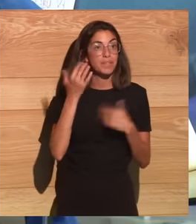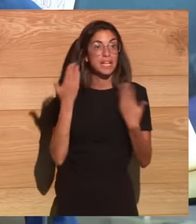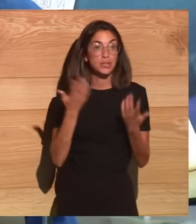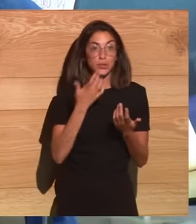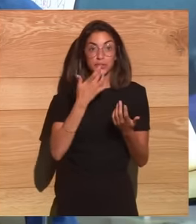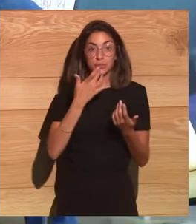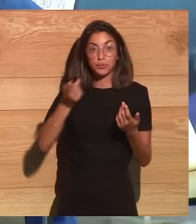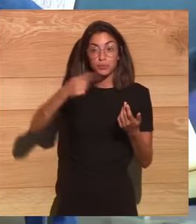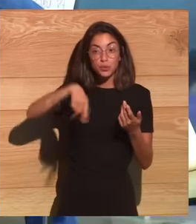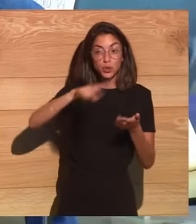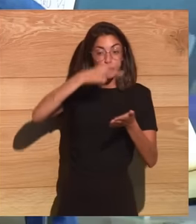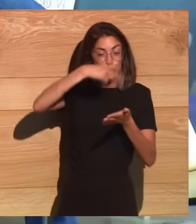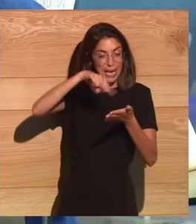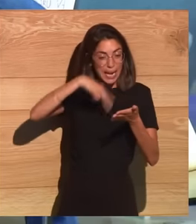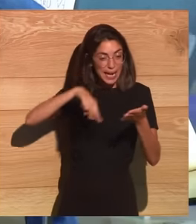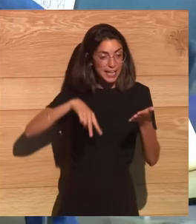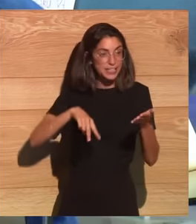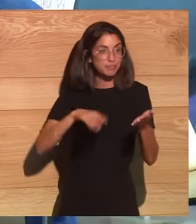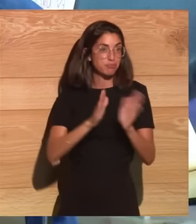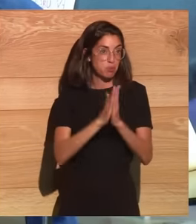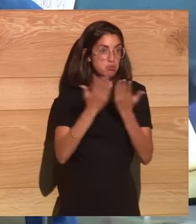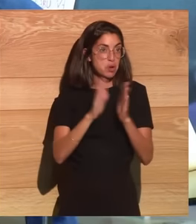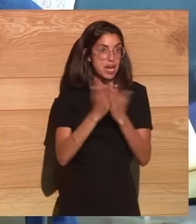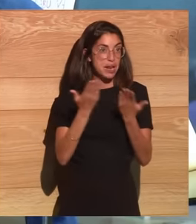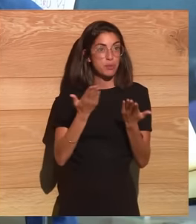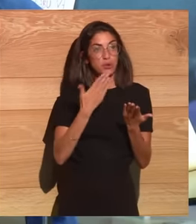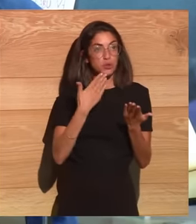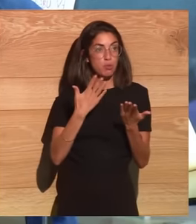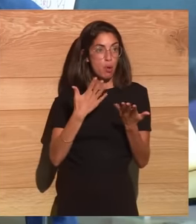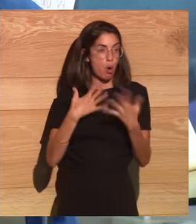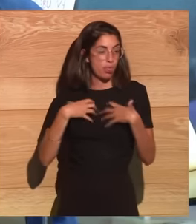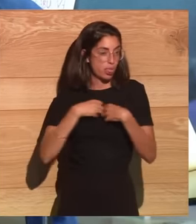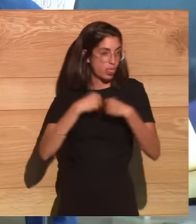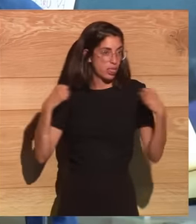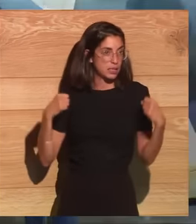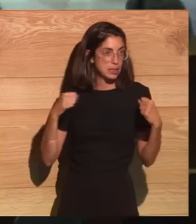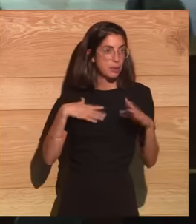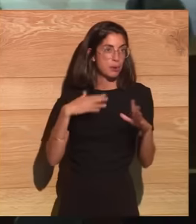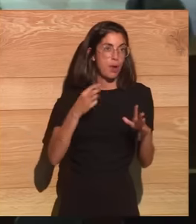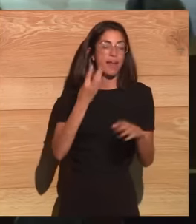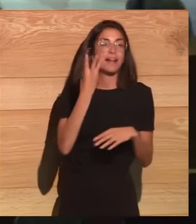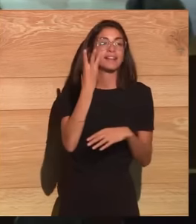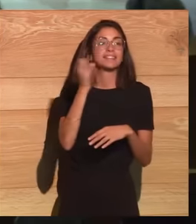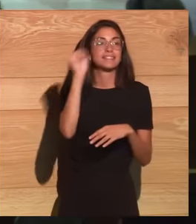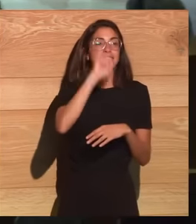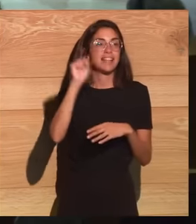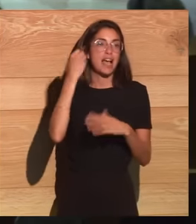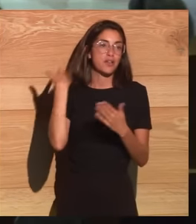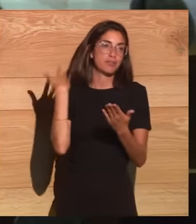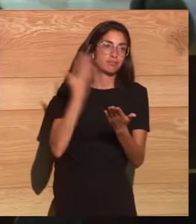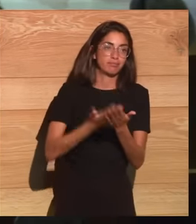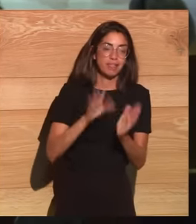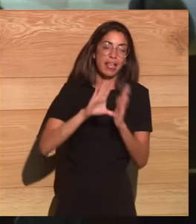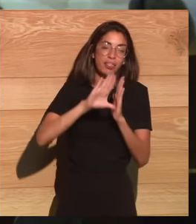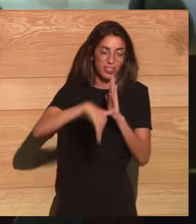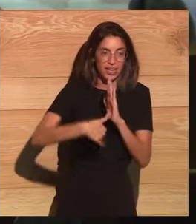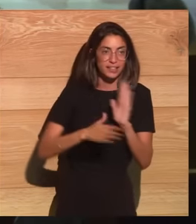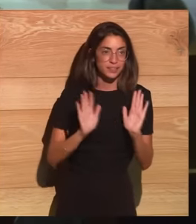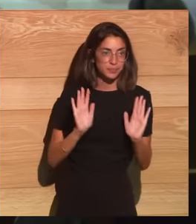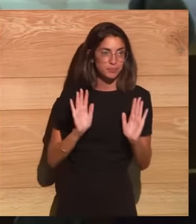lo leáis es que es un libro del destape que llega 30 años tarde. Es prácticamente un